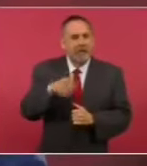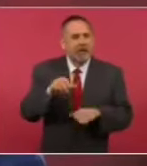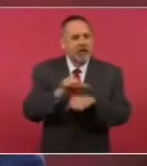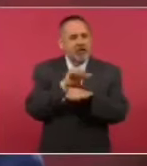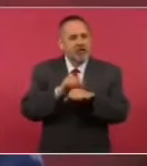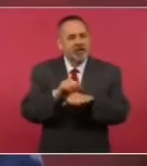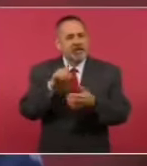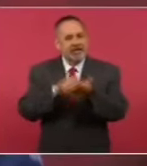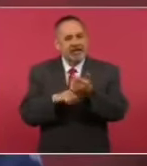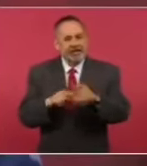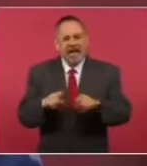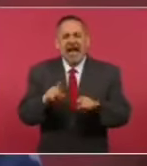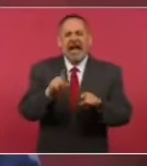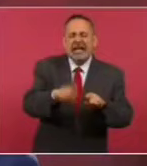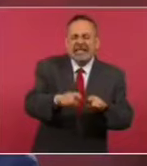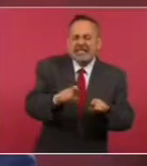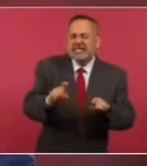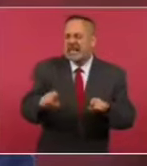lo que hace